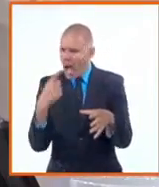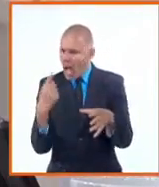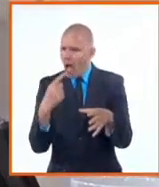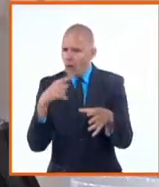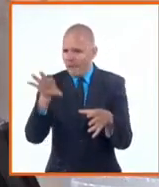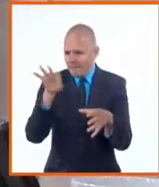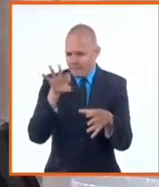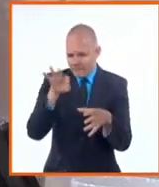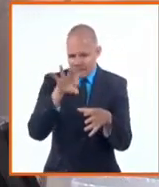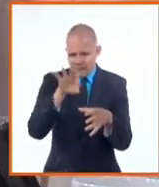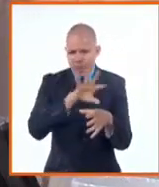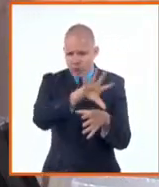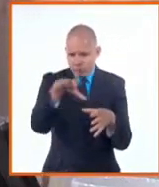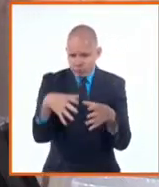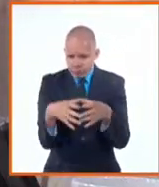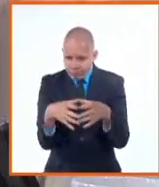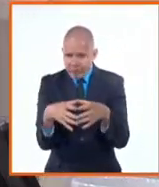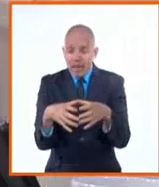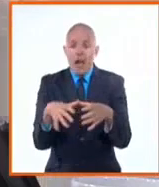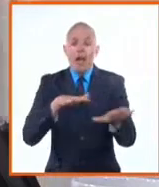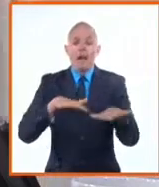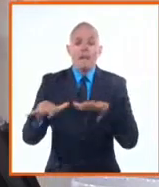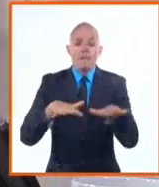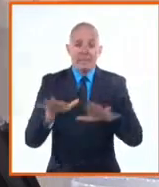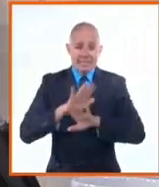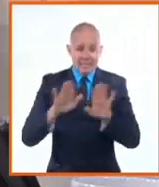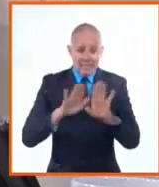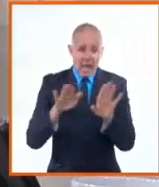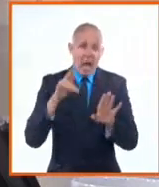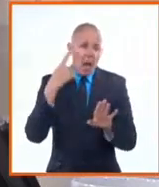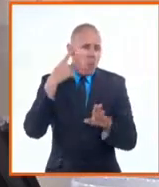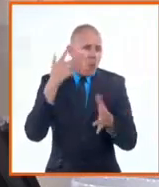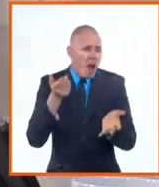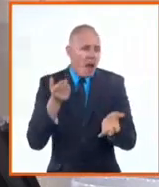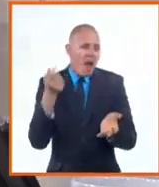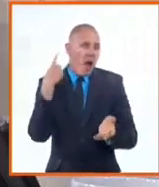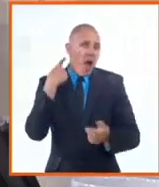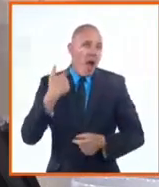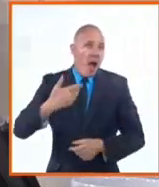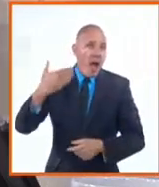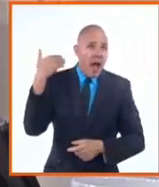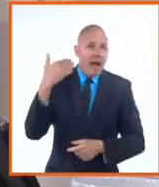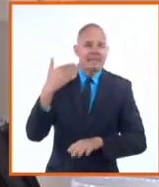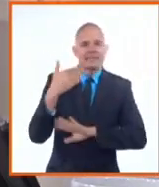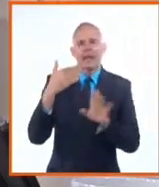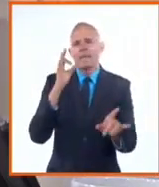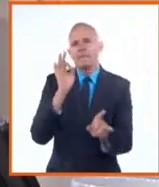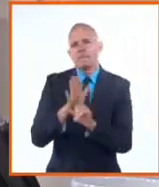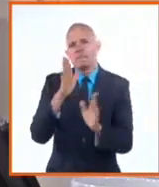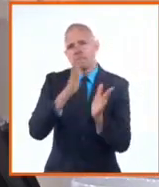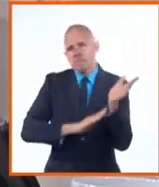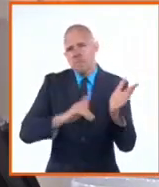la preparación para el clásico mundial se remonta desde el mes de abril aproximadamente